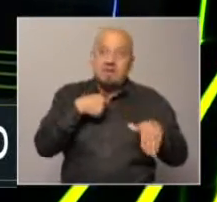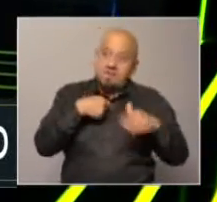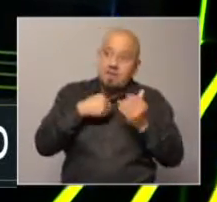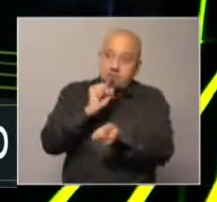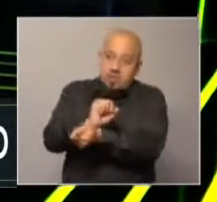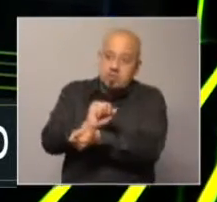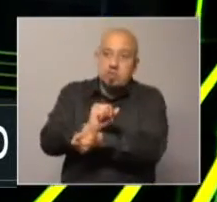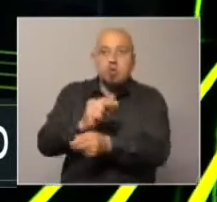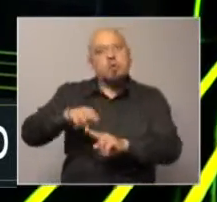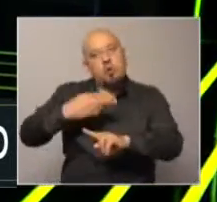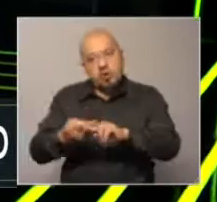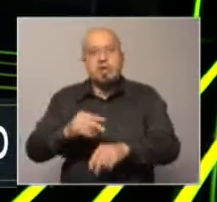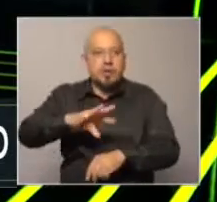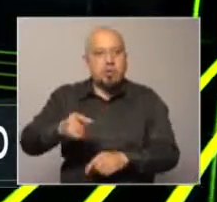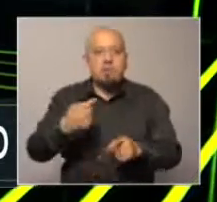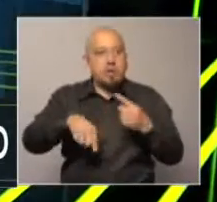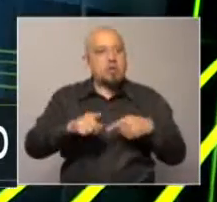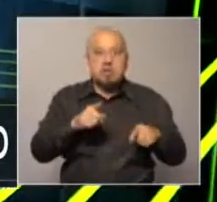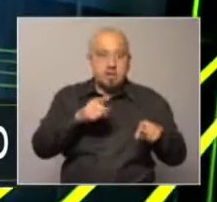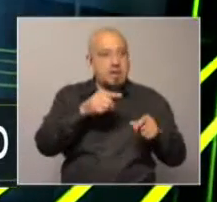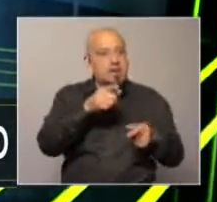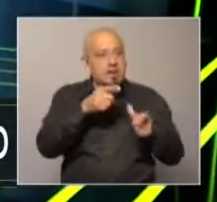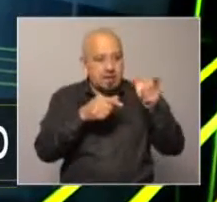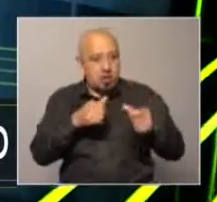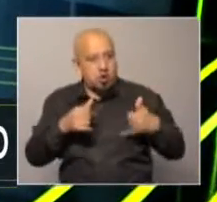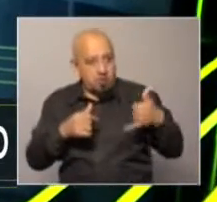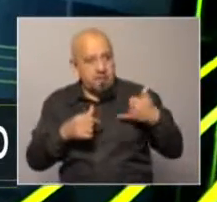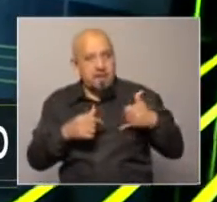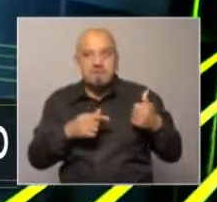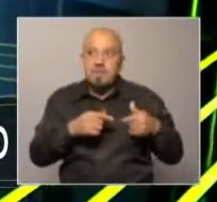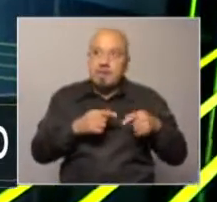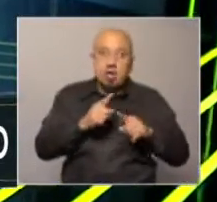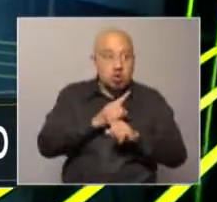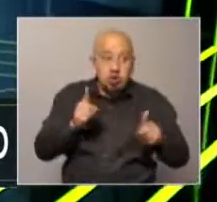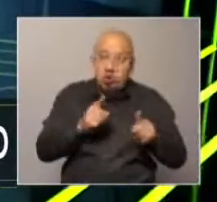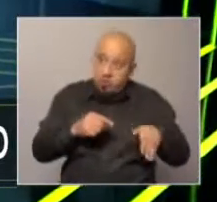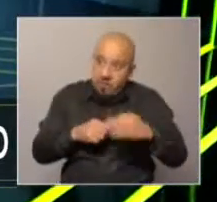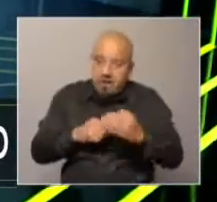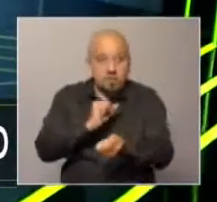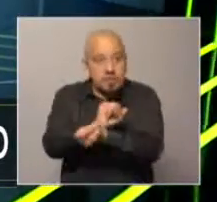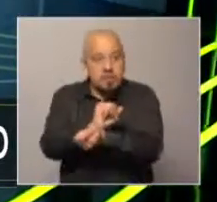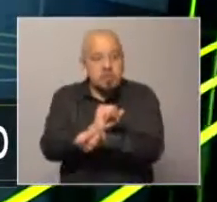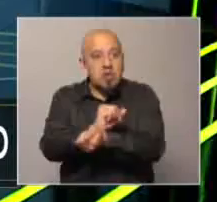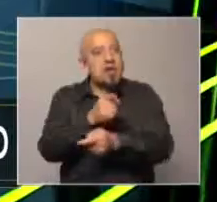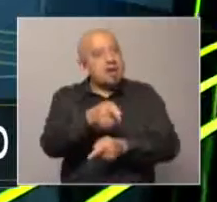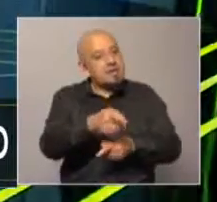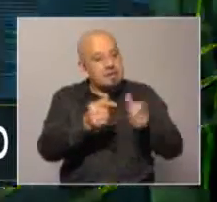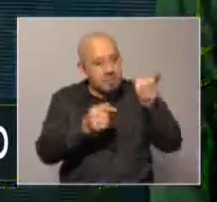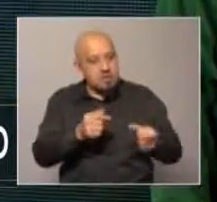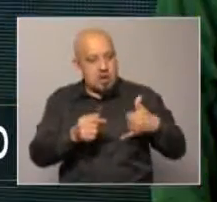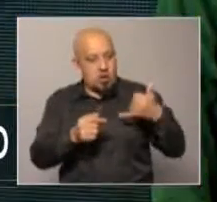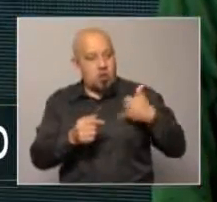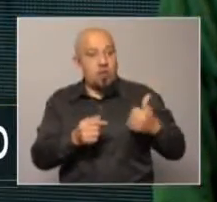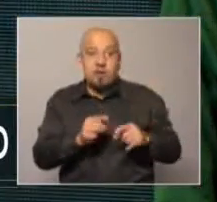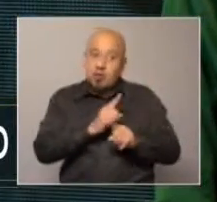libertad, y es mayor cuando se aplican medidas de privación de libertad. O sea, la reincidencia llega a un 42% según los datos que